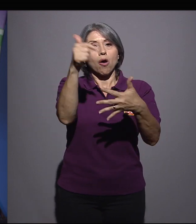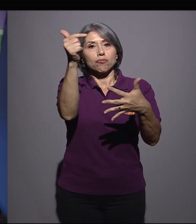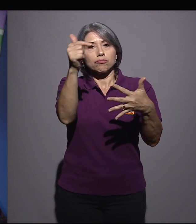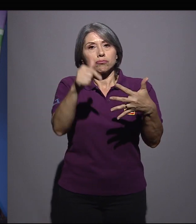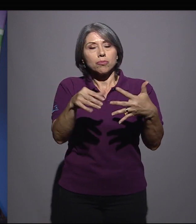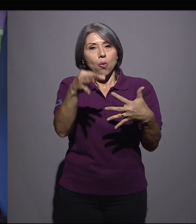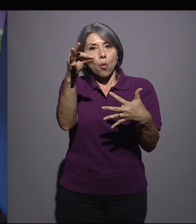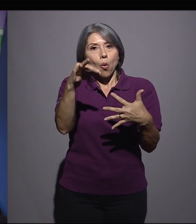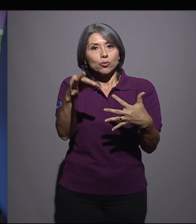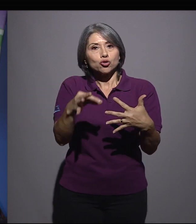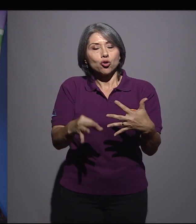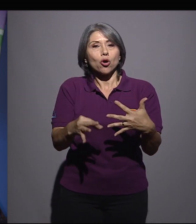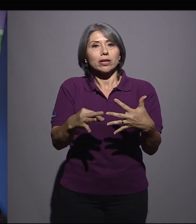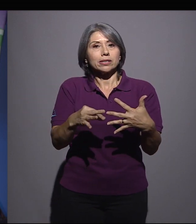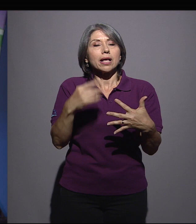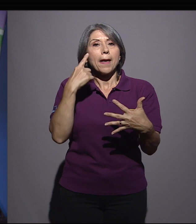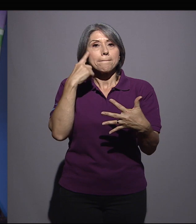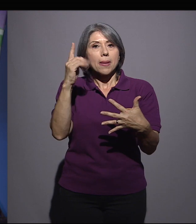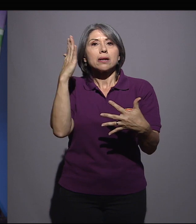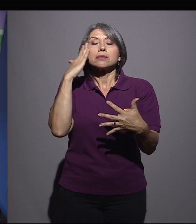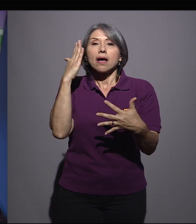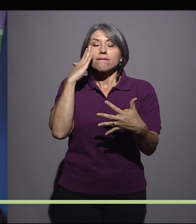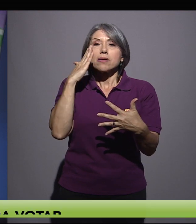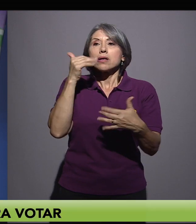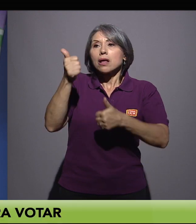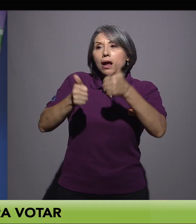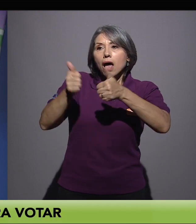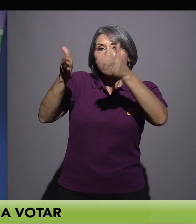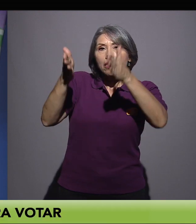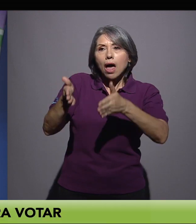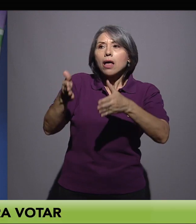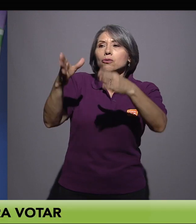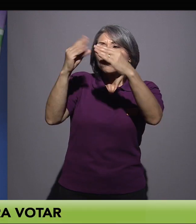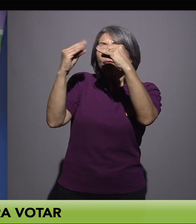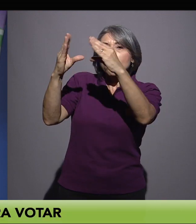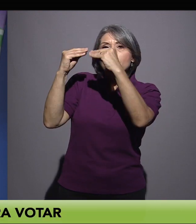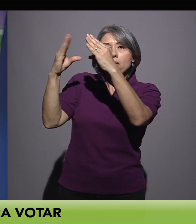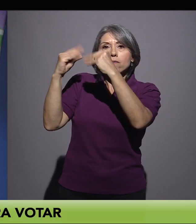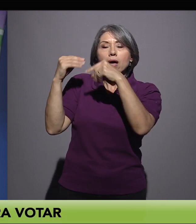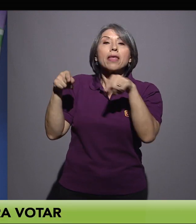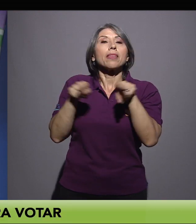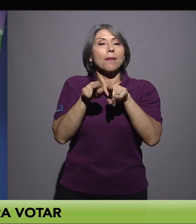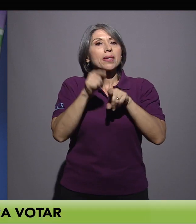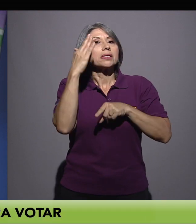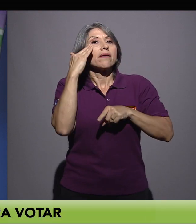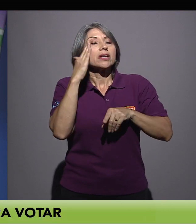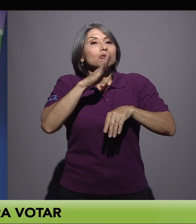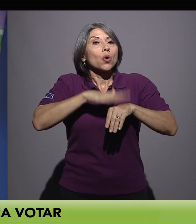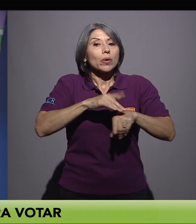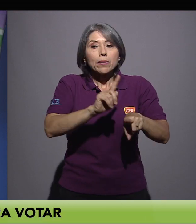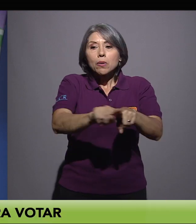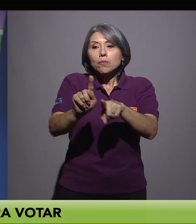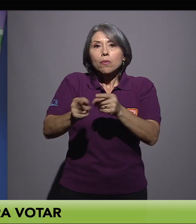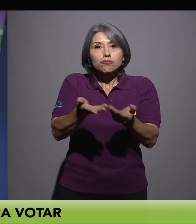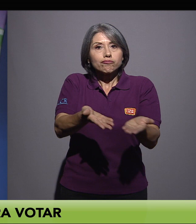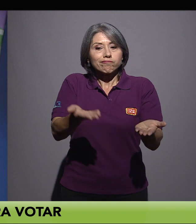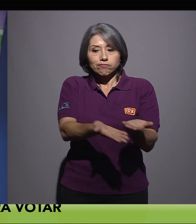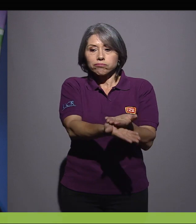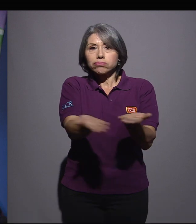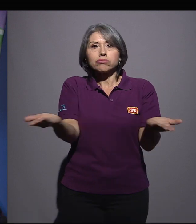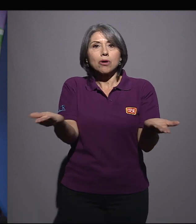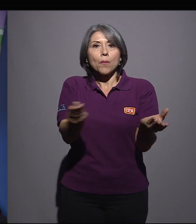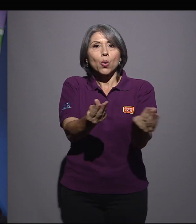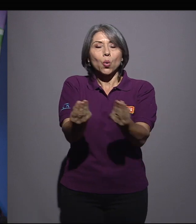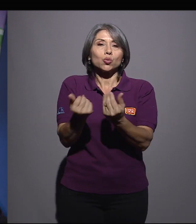para acceder a información sobre los candidatos que se van a elegir, sino sobre todos estos productos de apoyo que tienen a disposición, que si